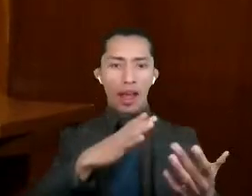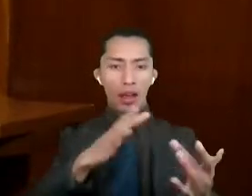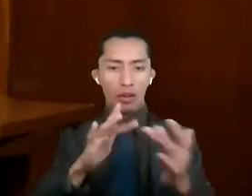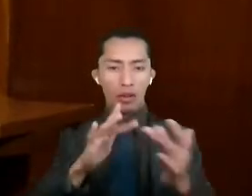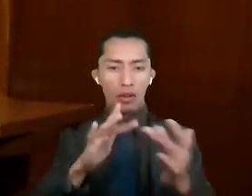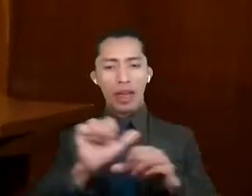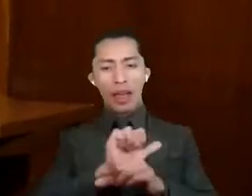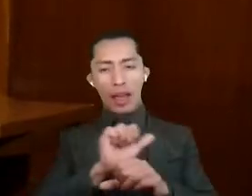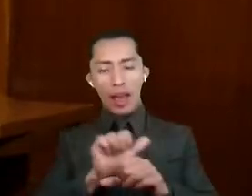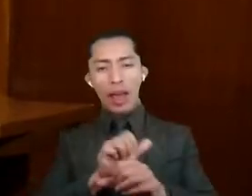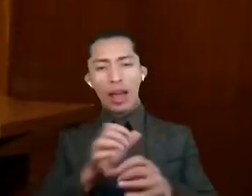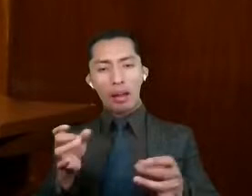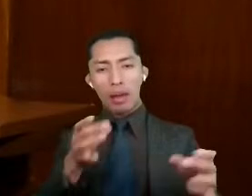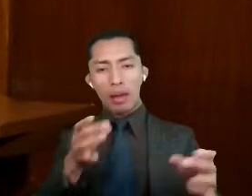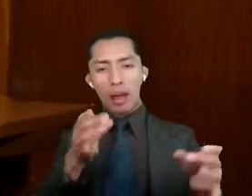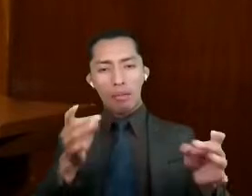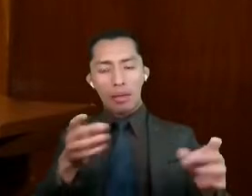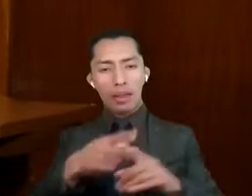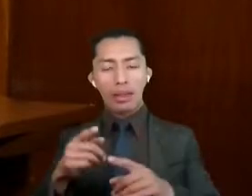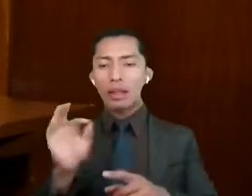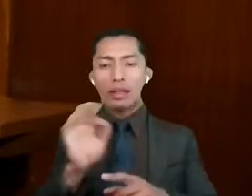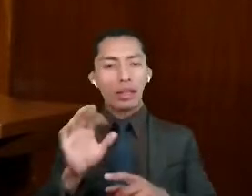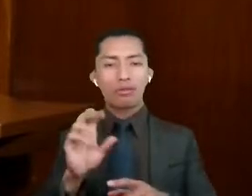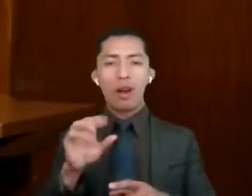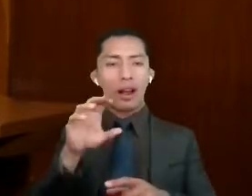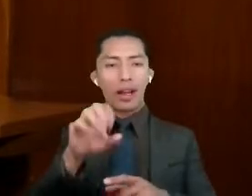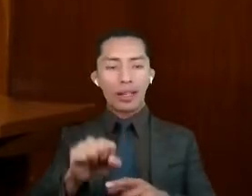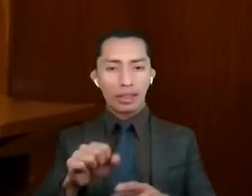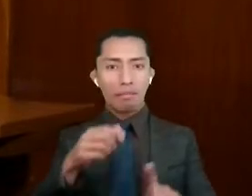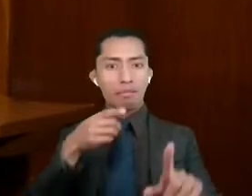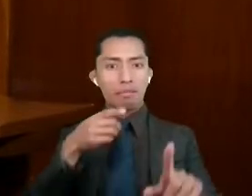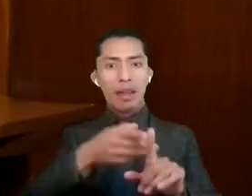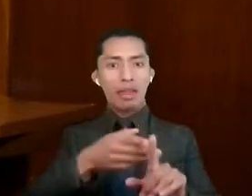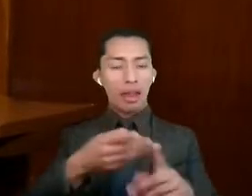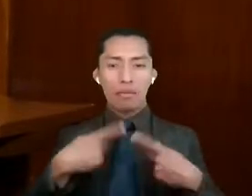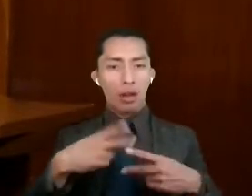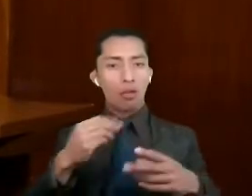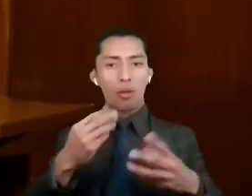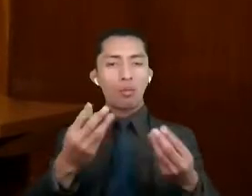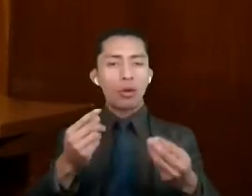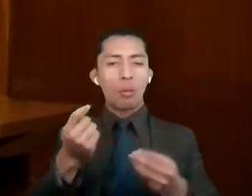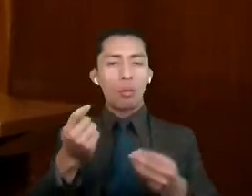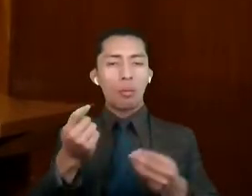la afluencia no ha alcanzado la meta esperada. ¿Es cuánto?